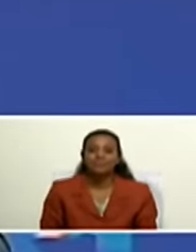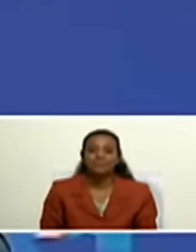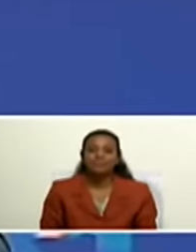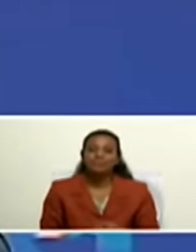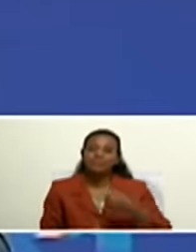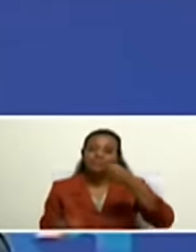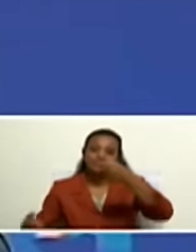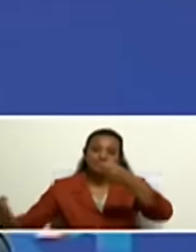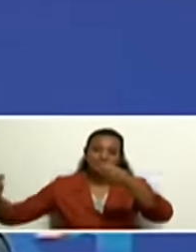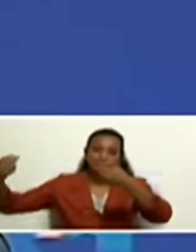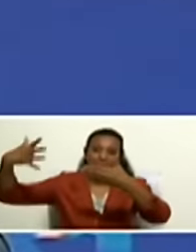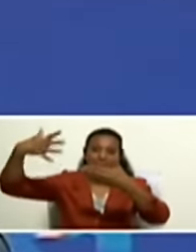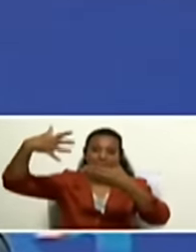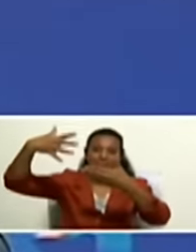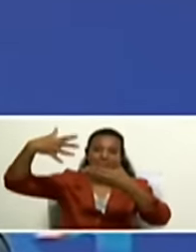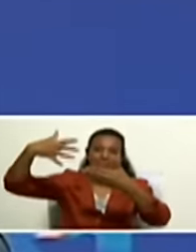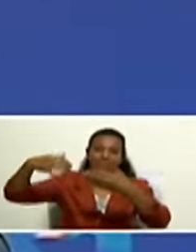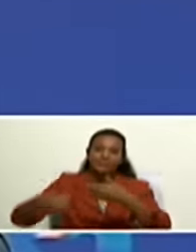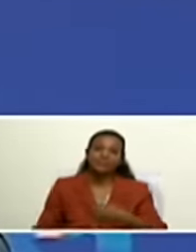El sol de Venezuela.